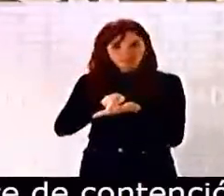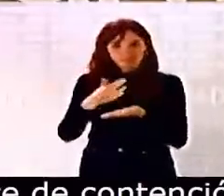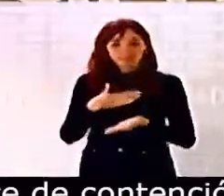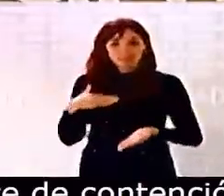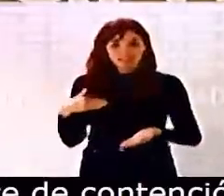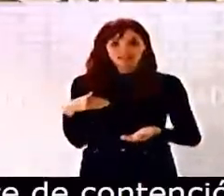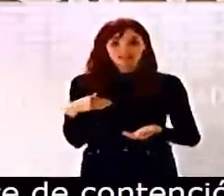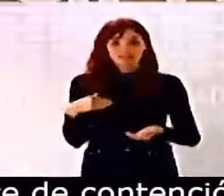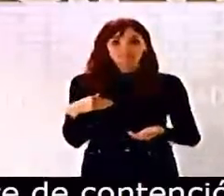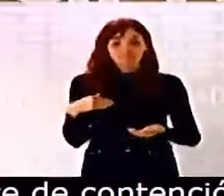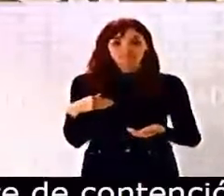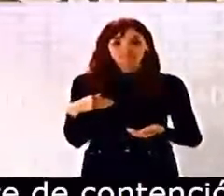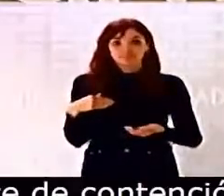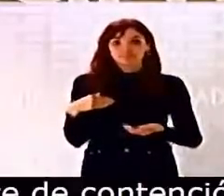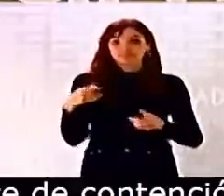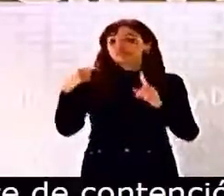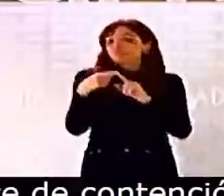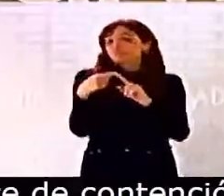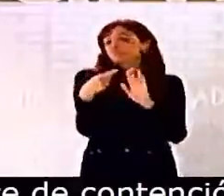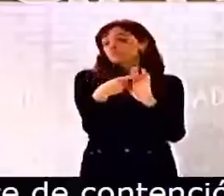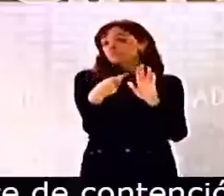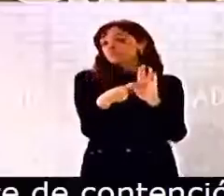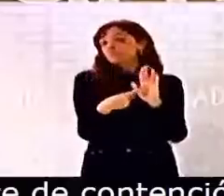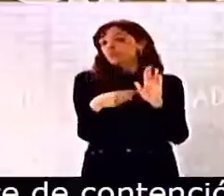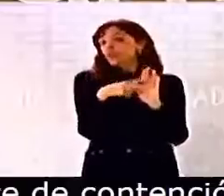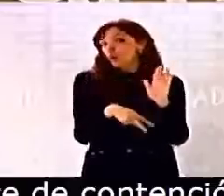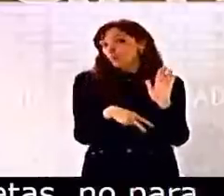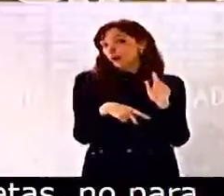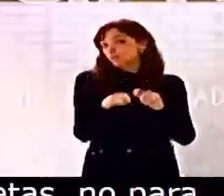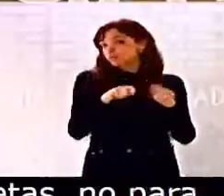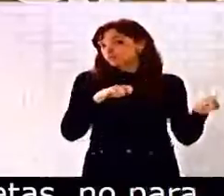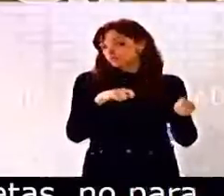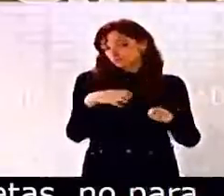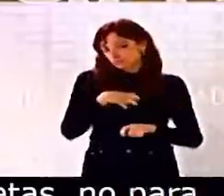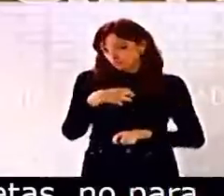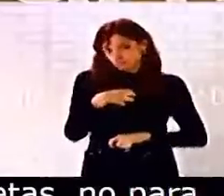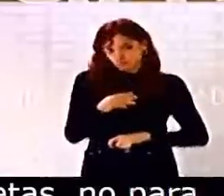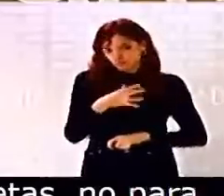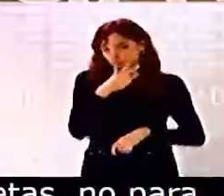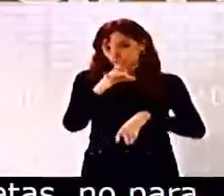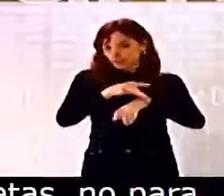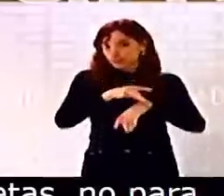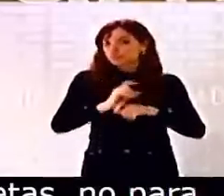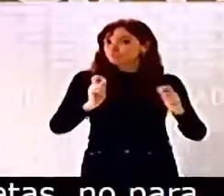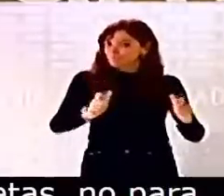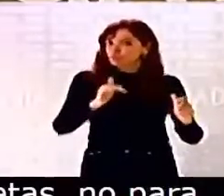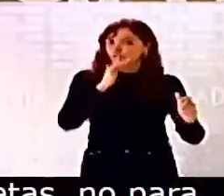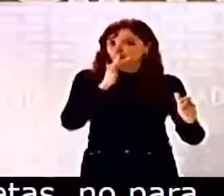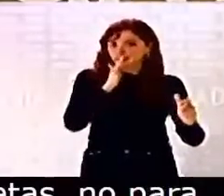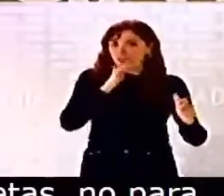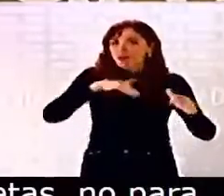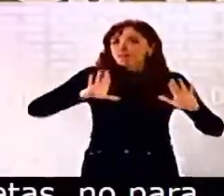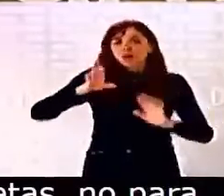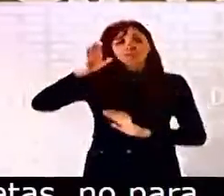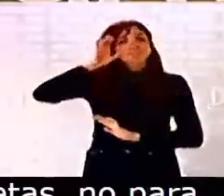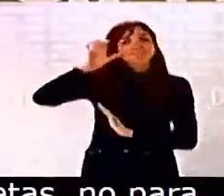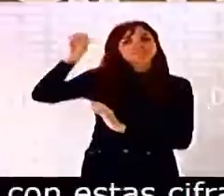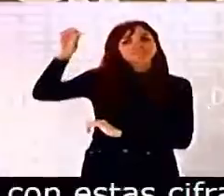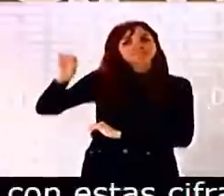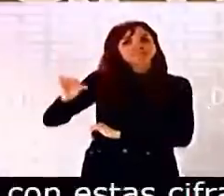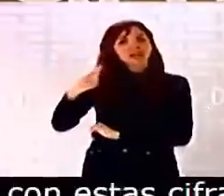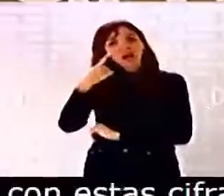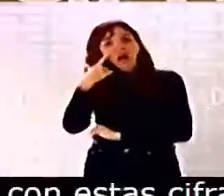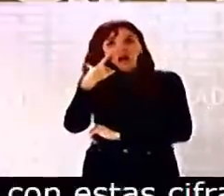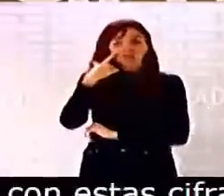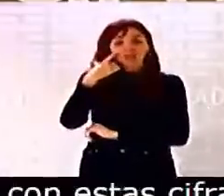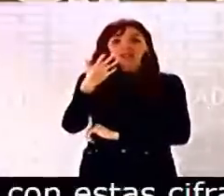no para desescalar, porque no se puede hablar de desescalada con estas cifras de incidencia, pero sí,